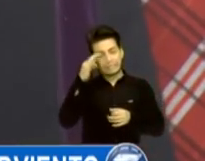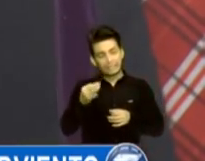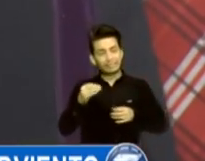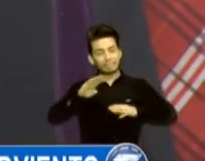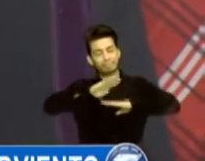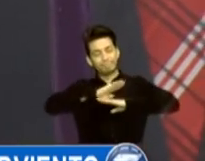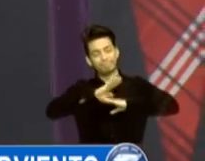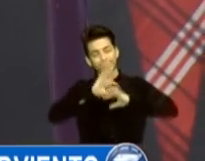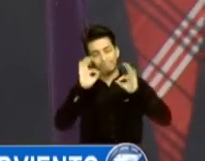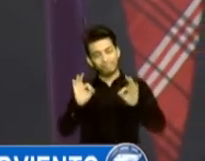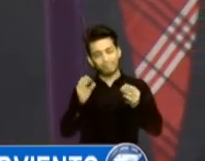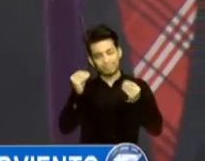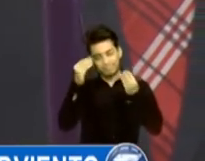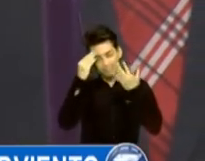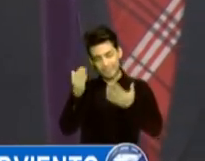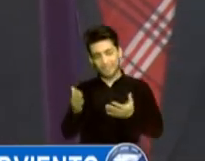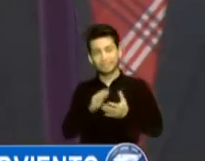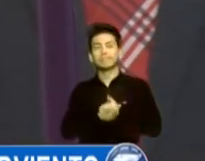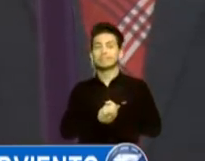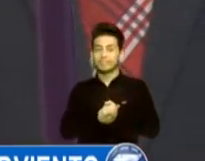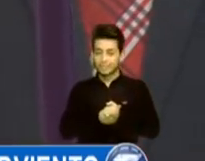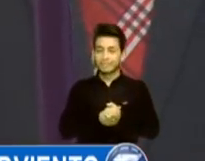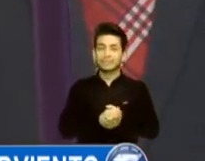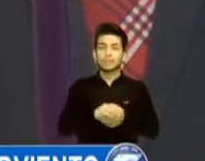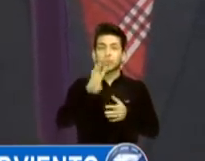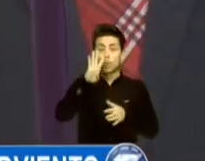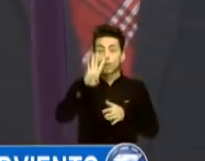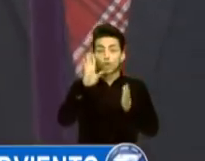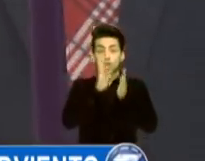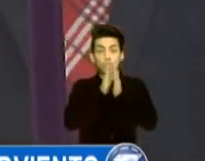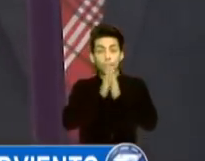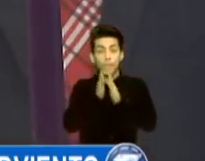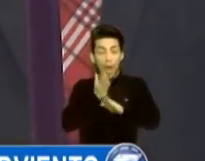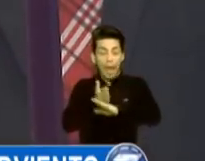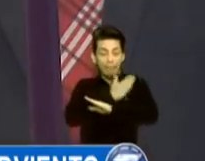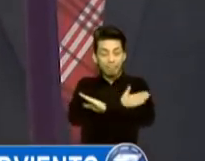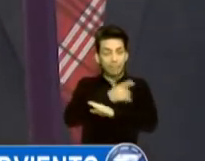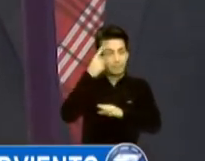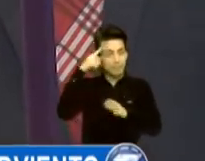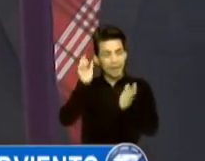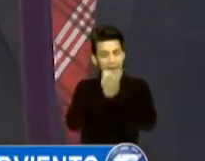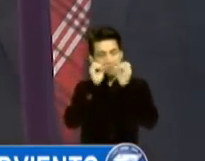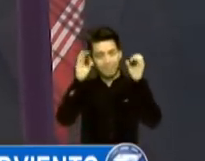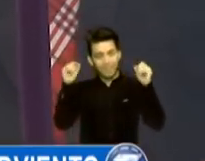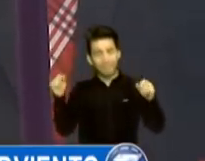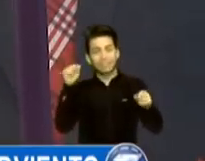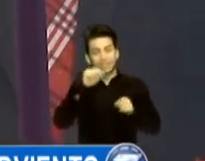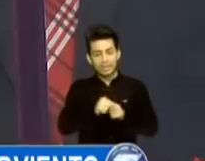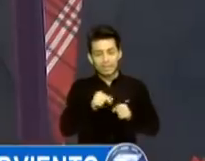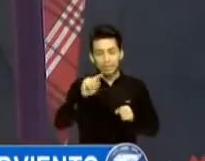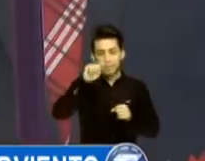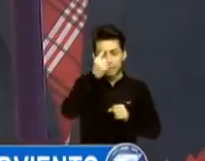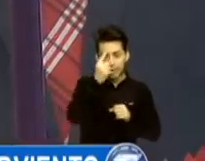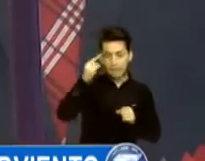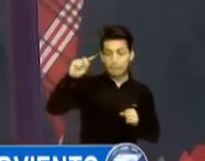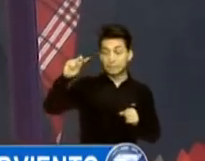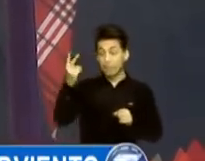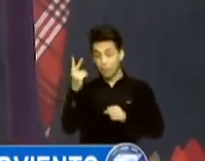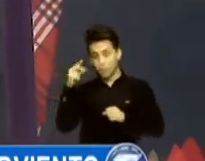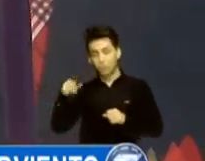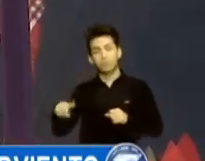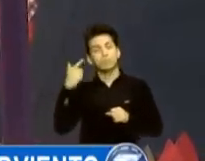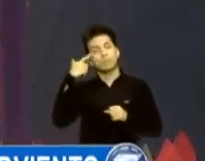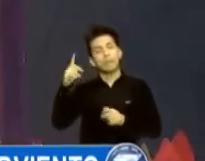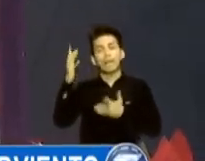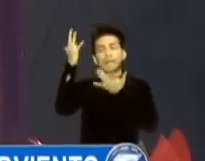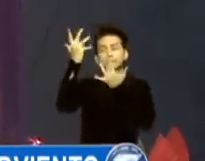Muchísimas gracias. Así es, cuatro domingos previos a la Navidad. Hoy tenemos el honor de ser esta segunda que nos llena de esperanza, de alegría, de entusiasmo